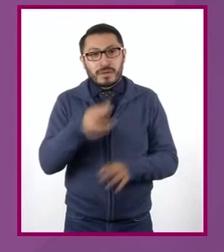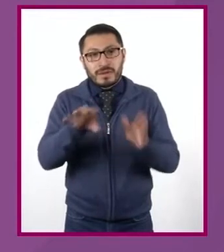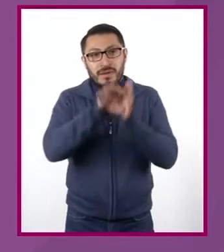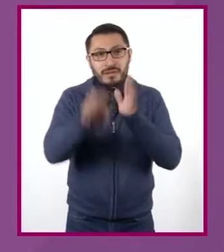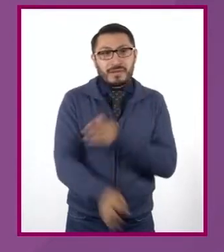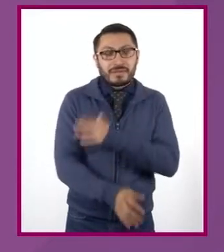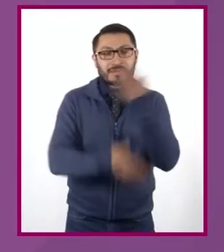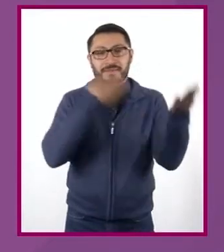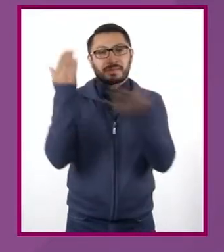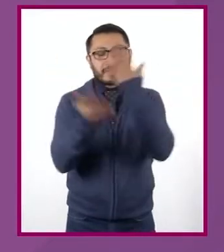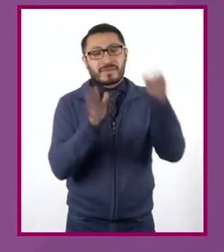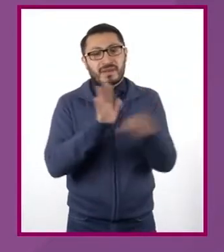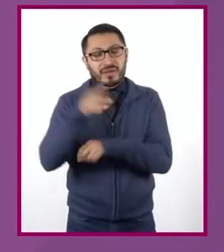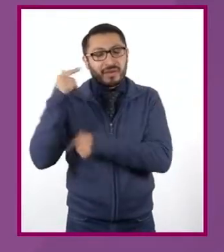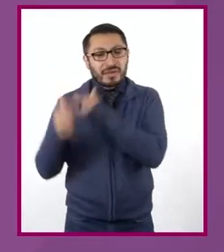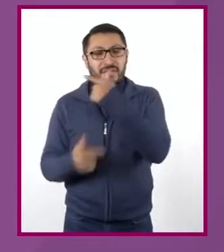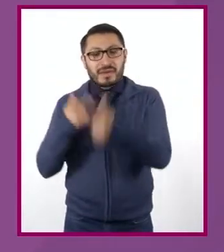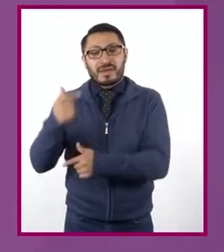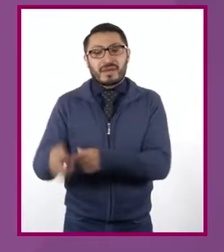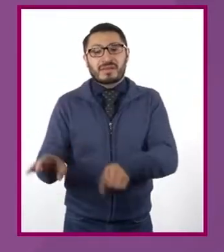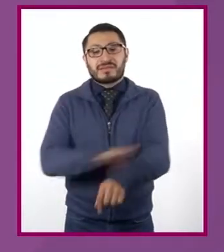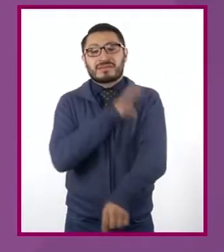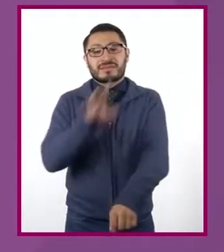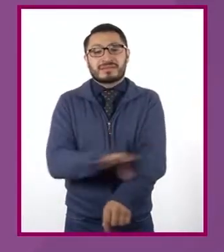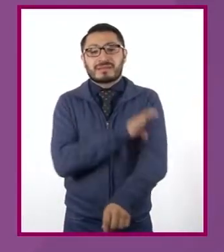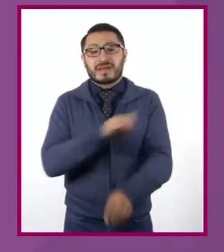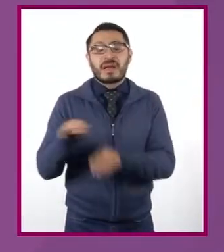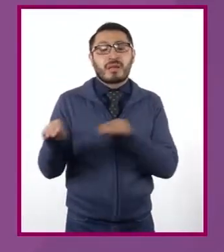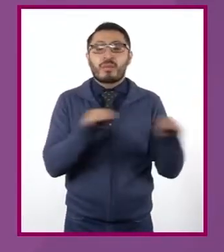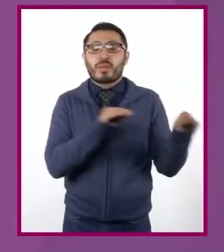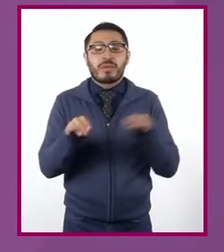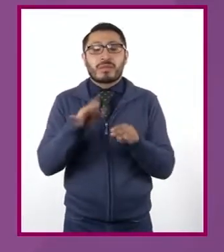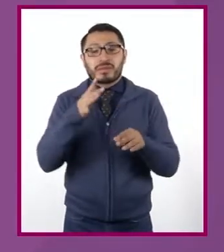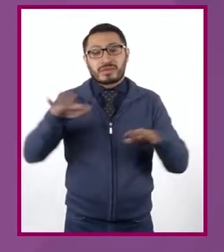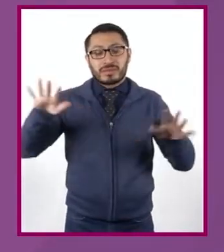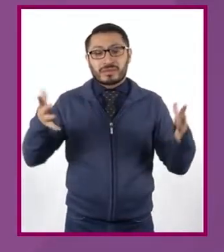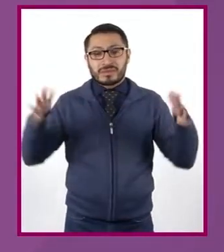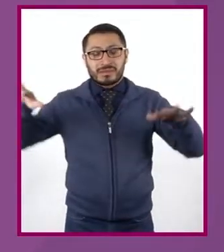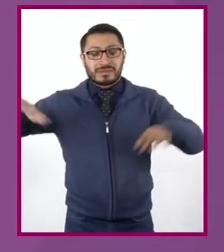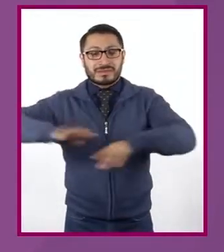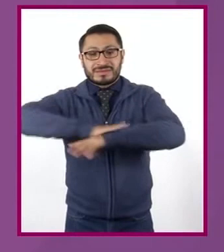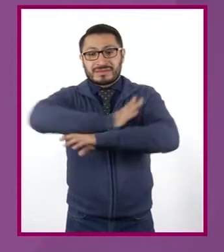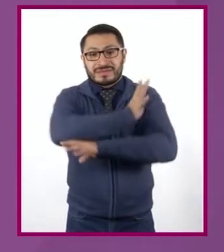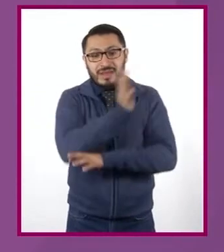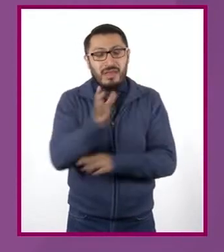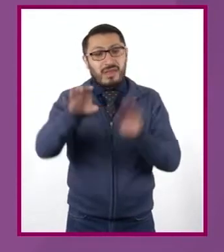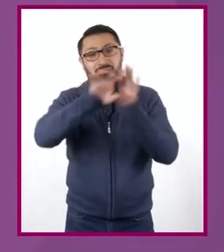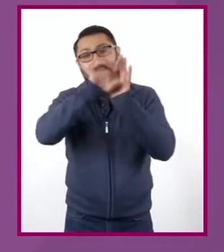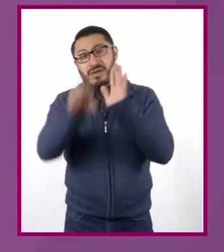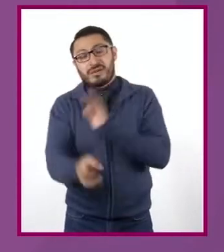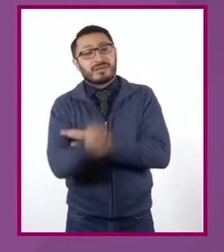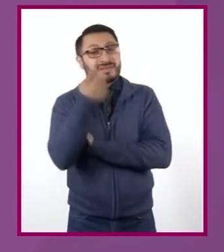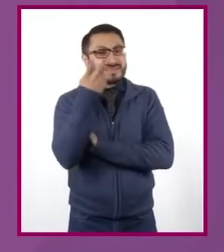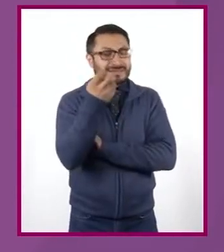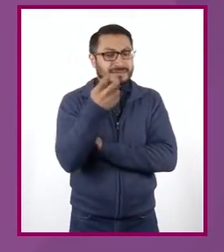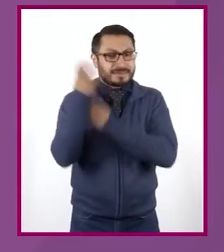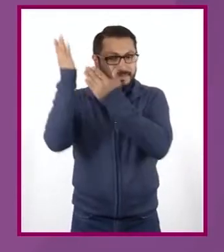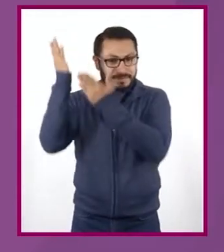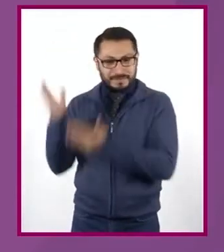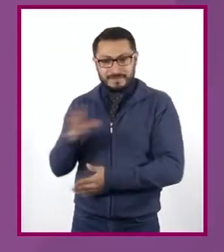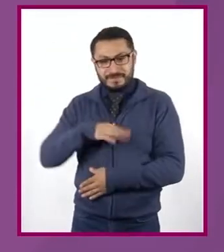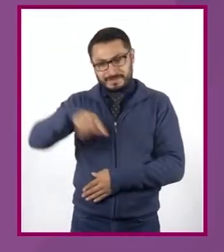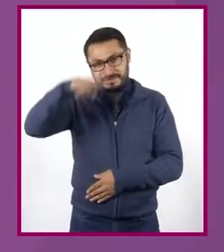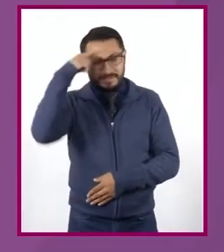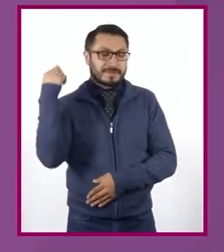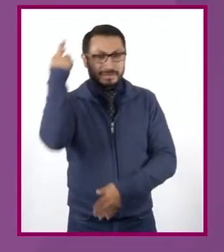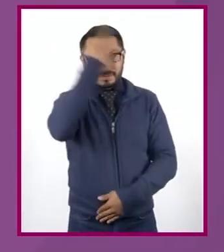para estudiar la generación de energía eléctrica a partir del movimiento de las olas. Con el uso de modelos, es mucho más fácil analizar